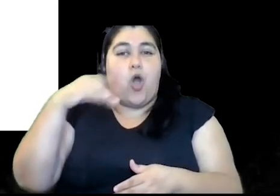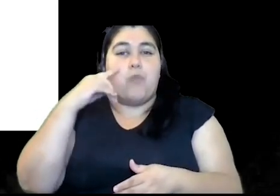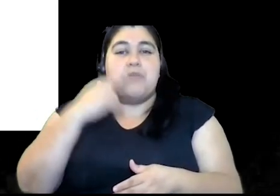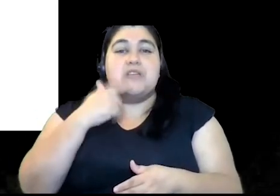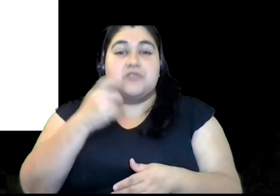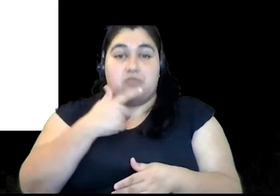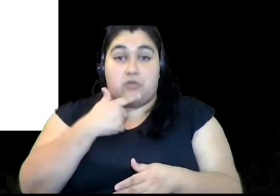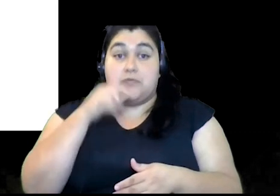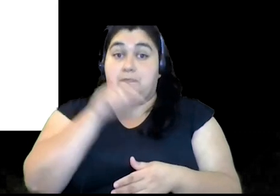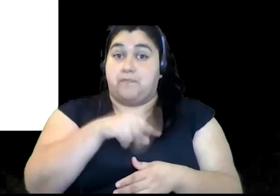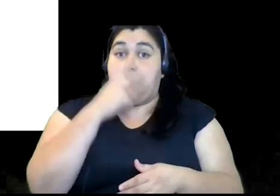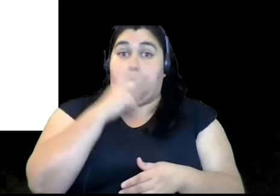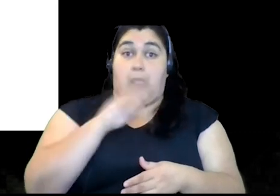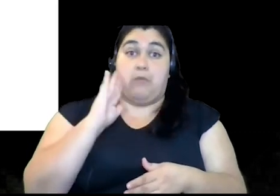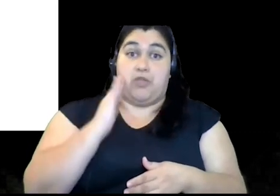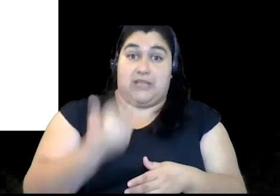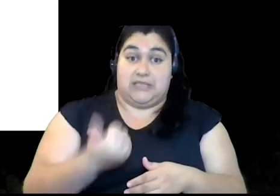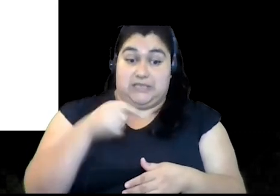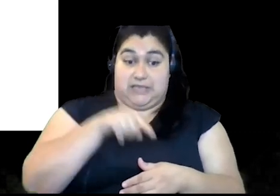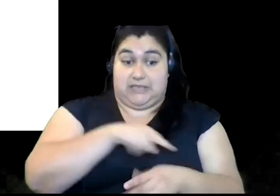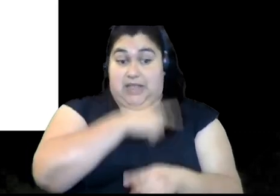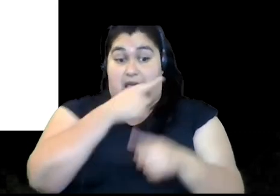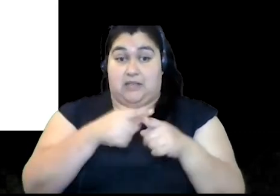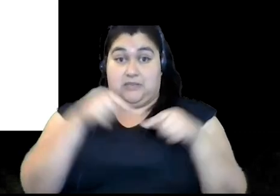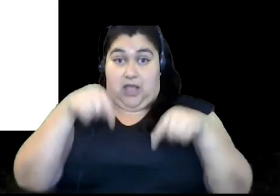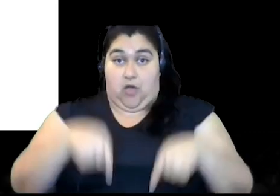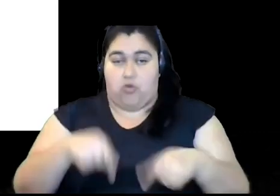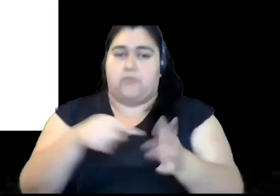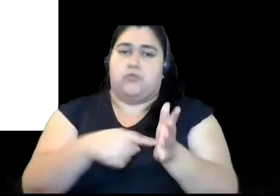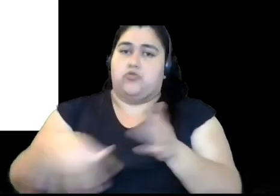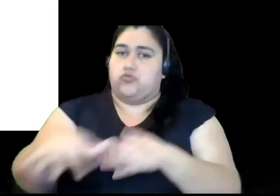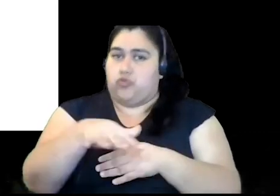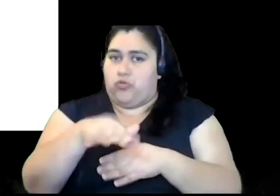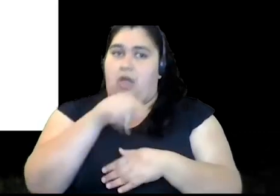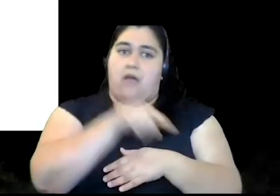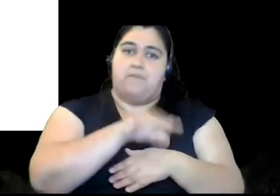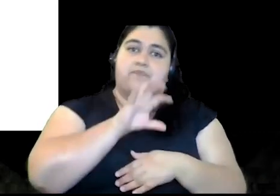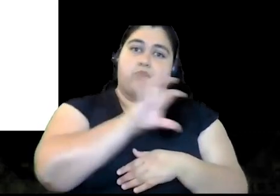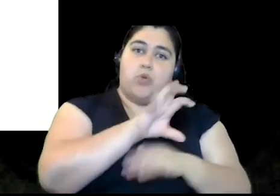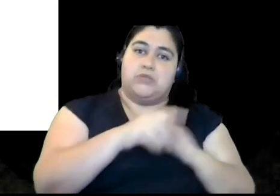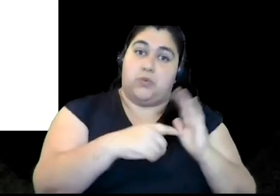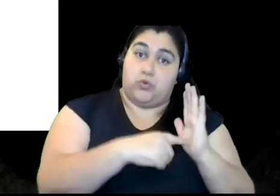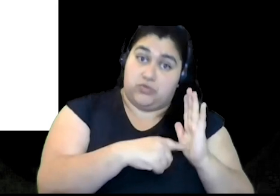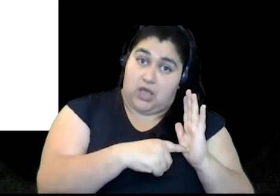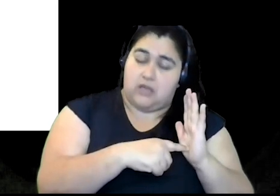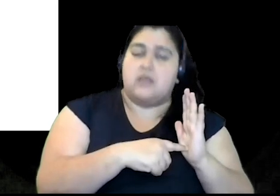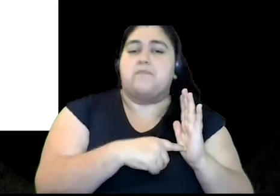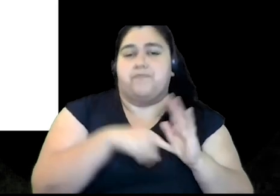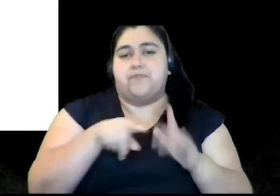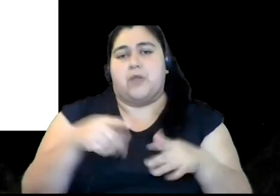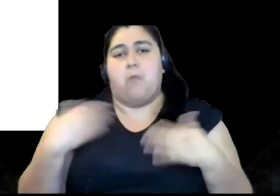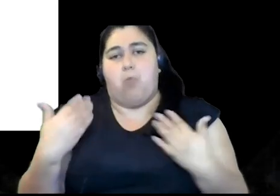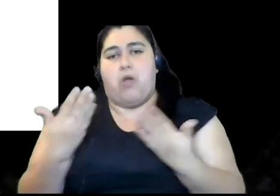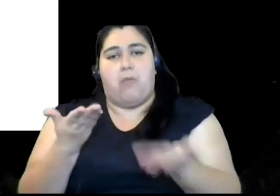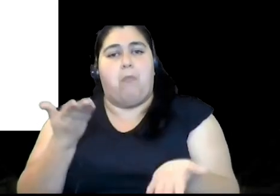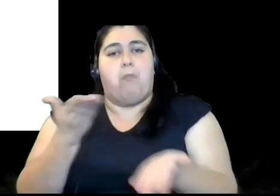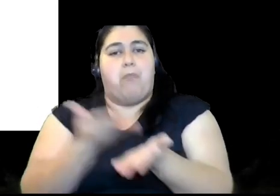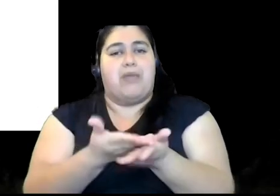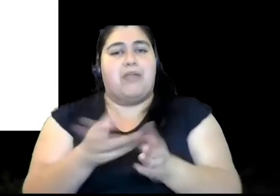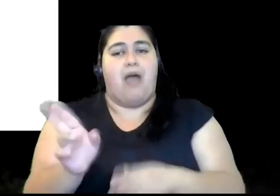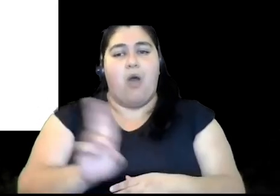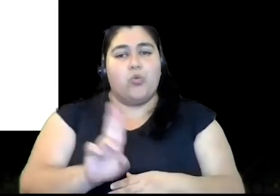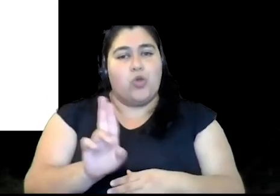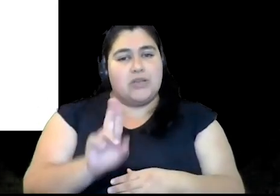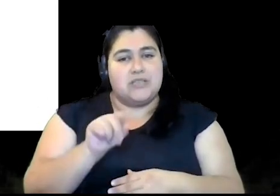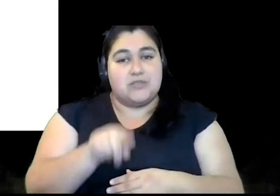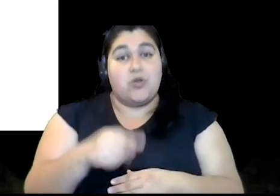el 2016 los fideicomisos, tanto en la ciudad como en provincia de Buenos Aires, pueden solicitar